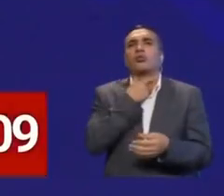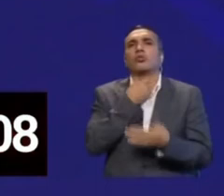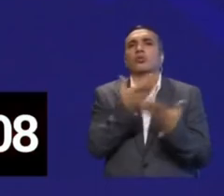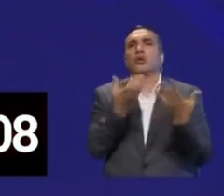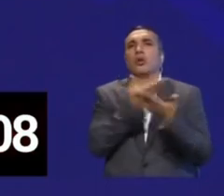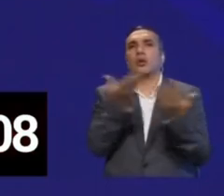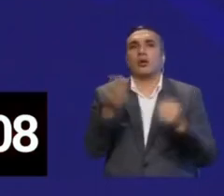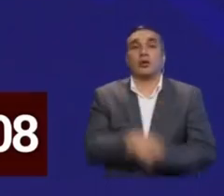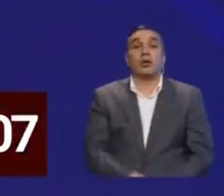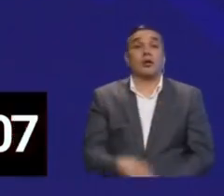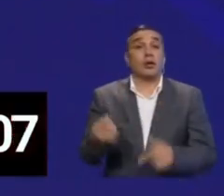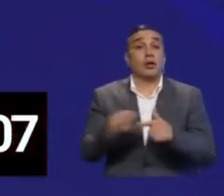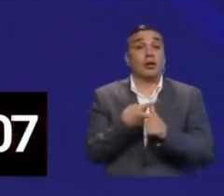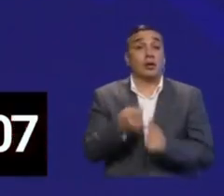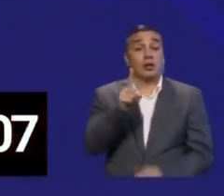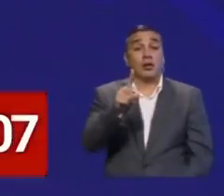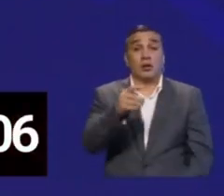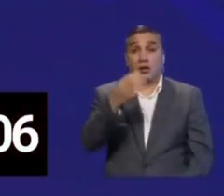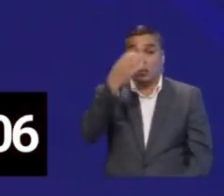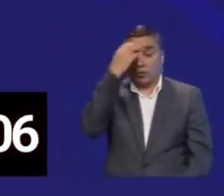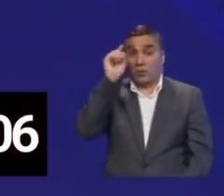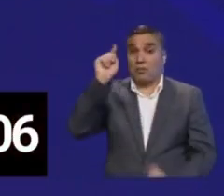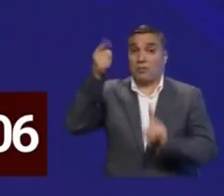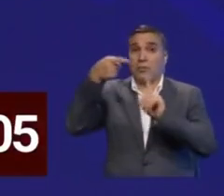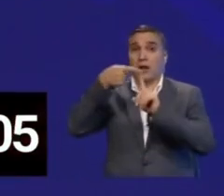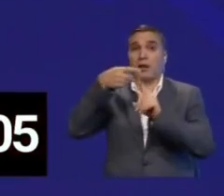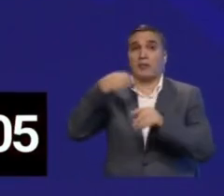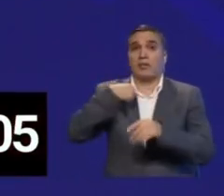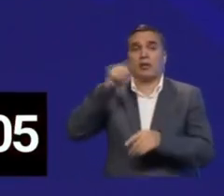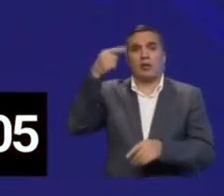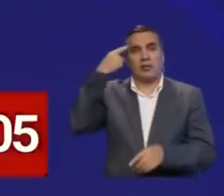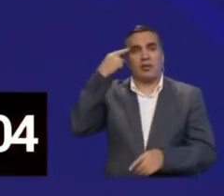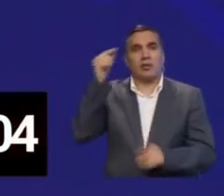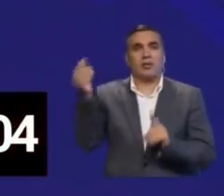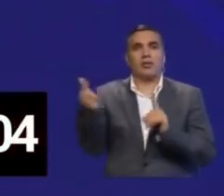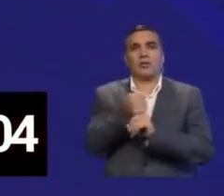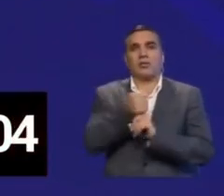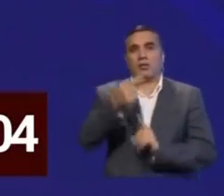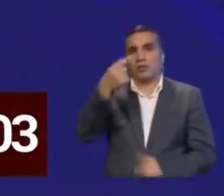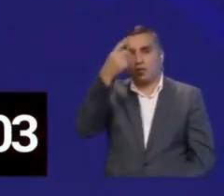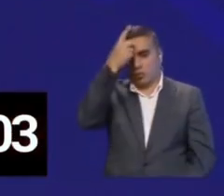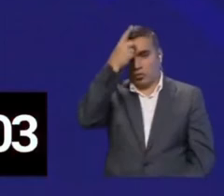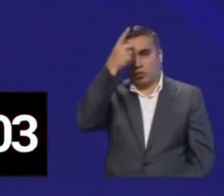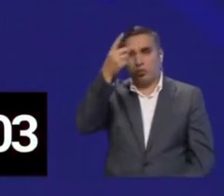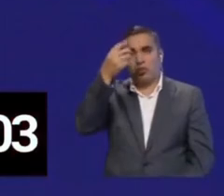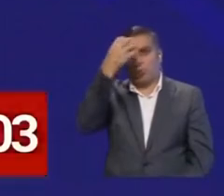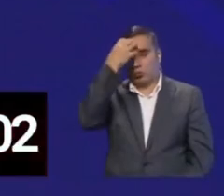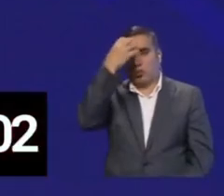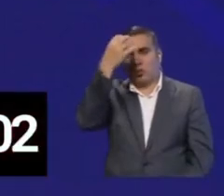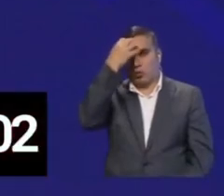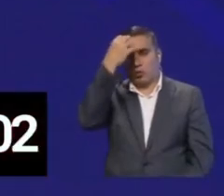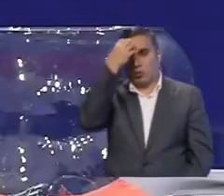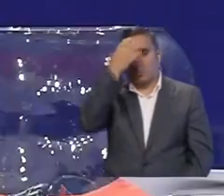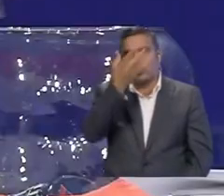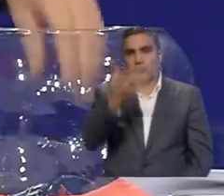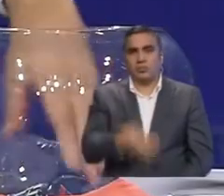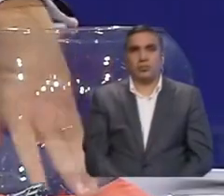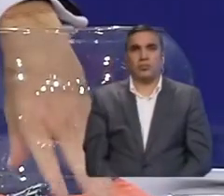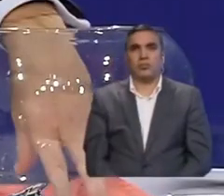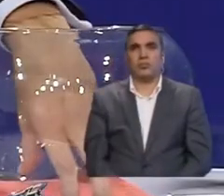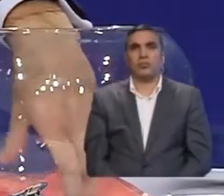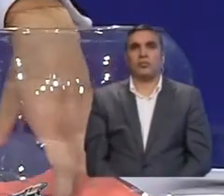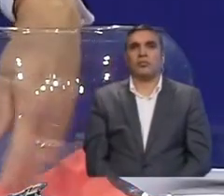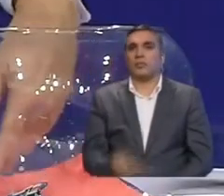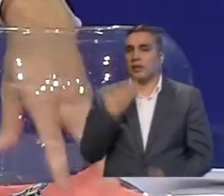ocurra. Así es que la educación es primero. En nuestro gobierno será educación, educación, educación. Gracias, candidato